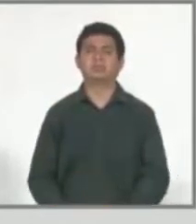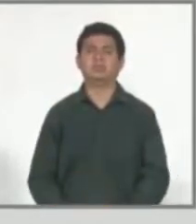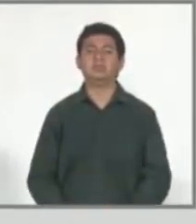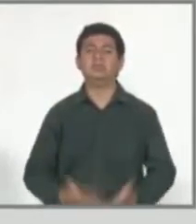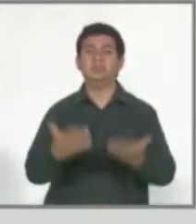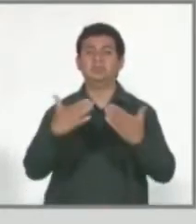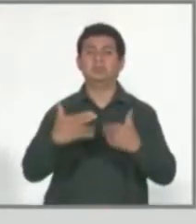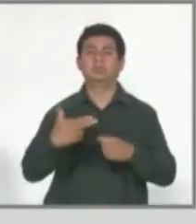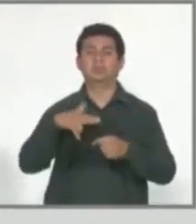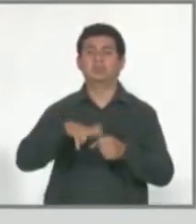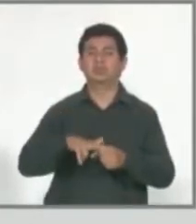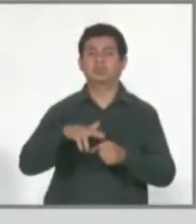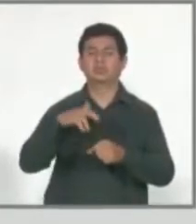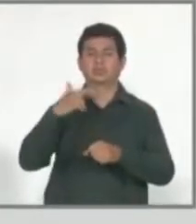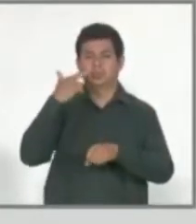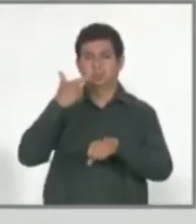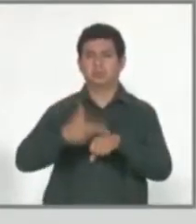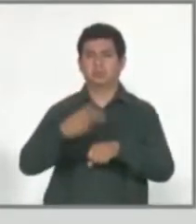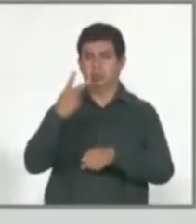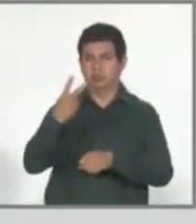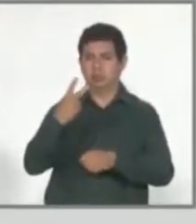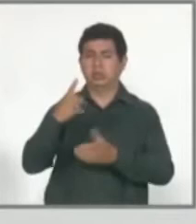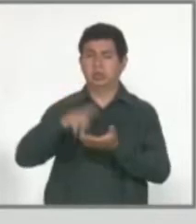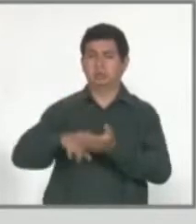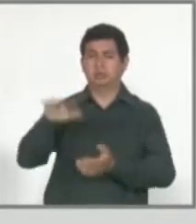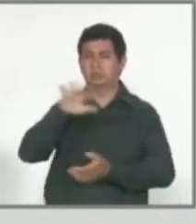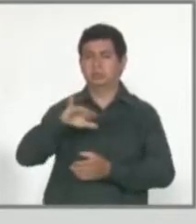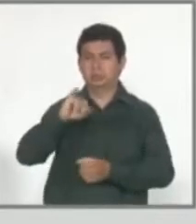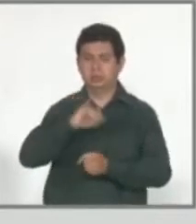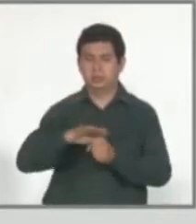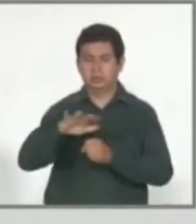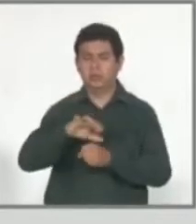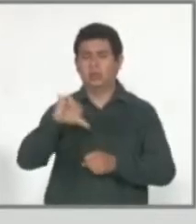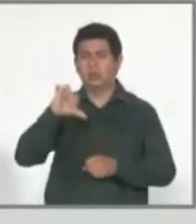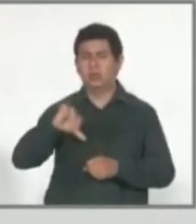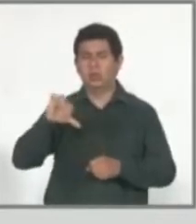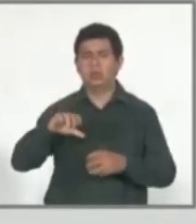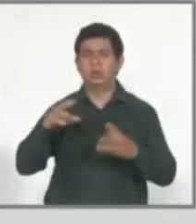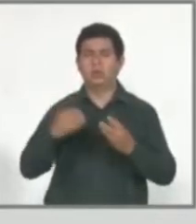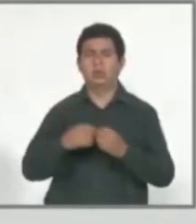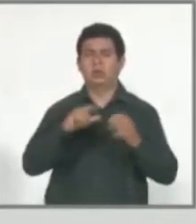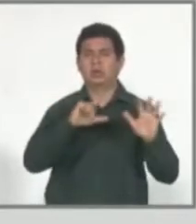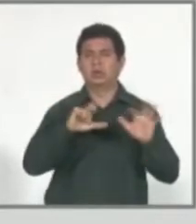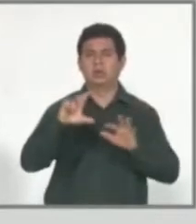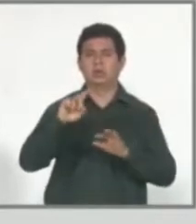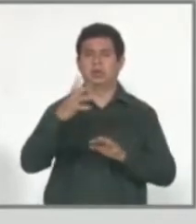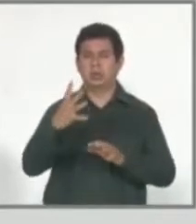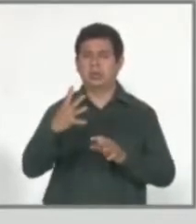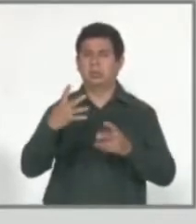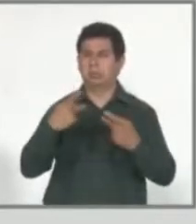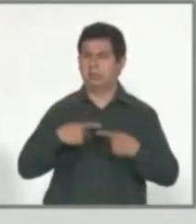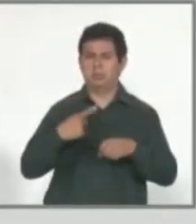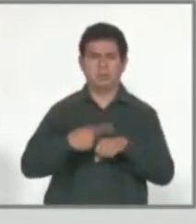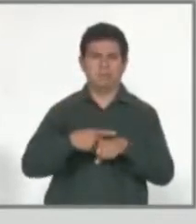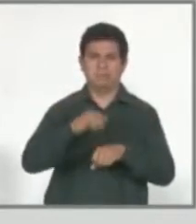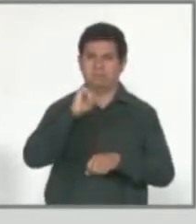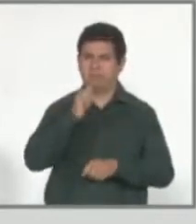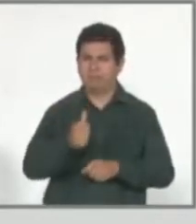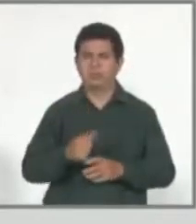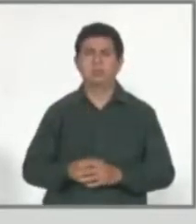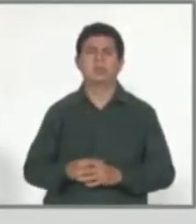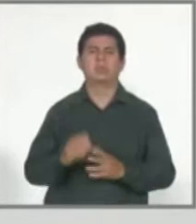la jurisdicción sanitaria número 2 istmo al día de hoy tenemos 734 casos negativos